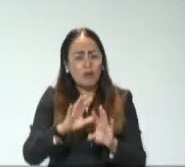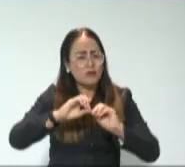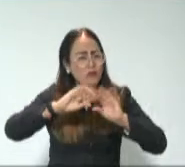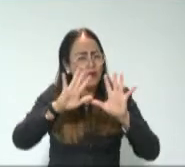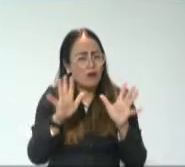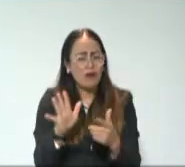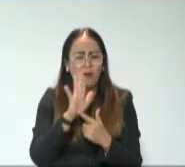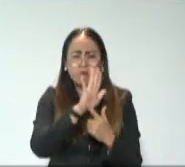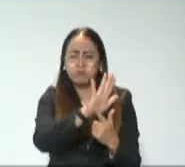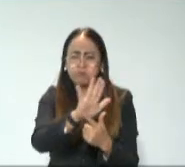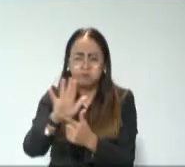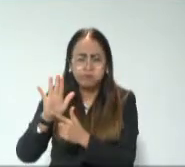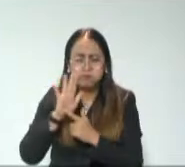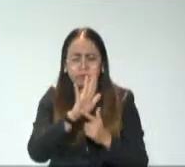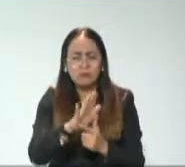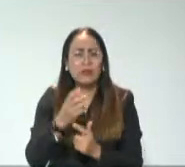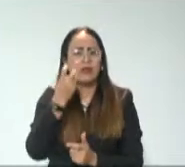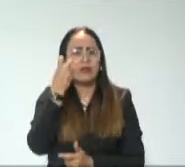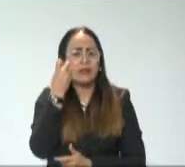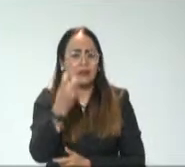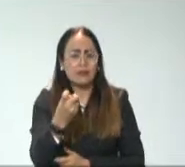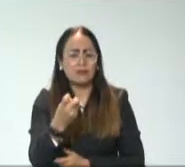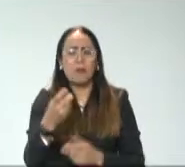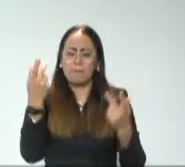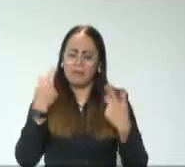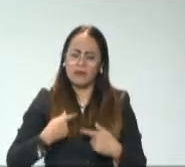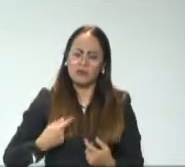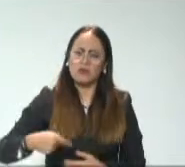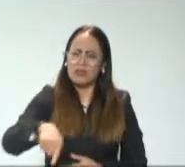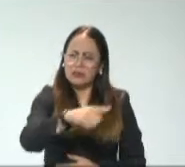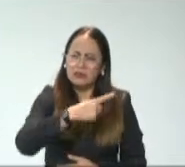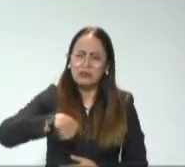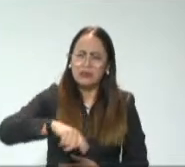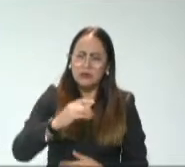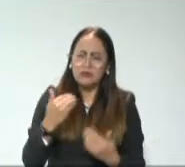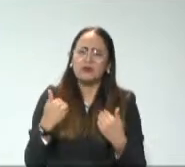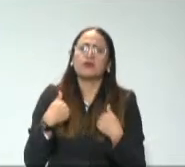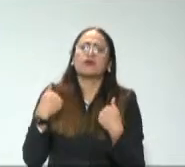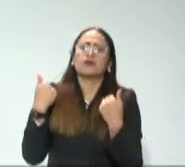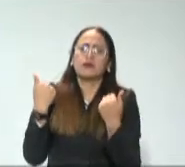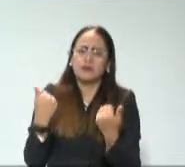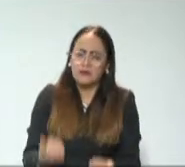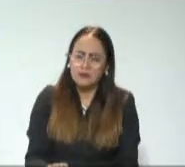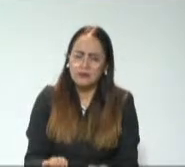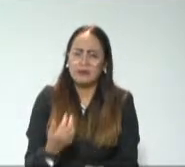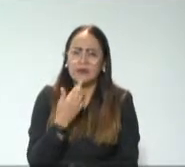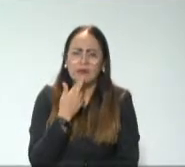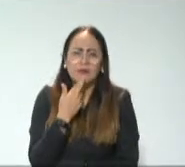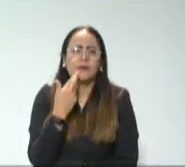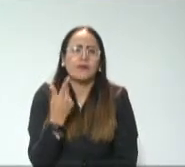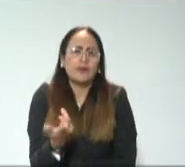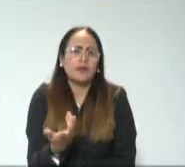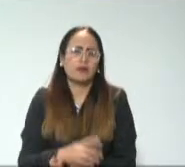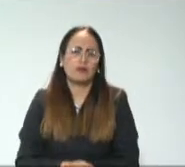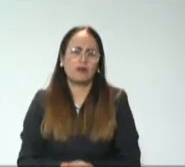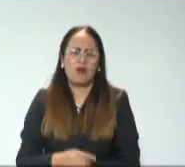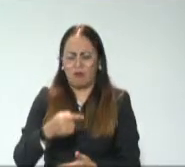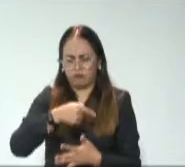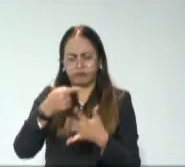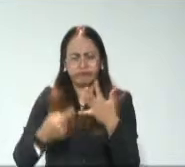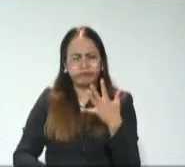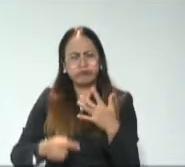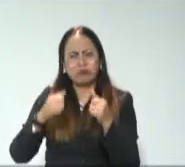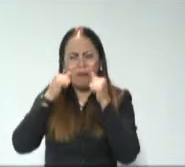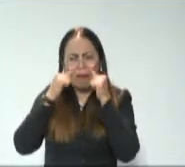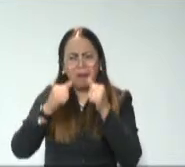permitir un mayor empoderamiento de la población Y de esa manera poder entender mejor el Por qué hay